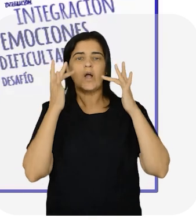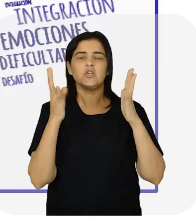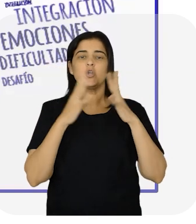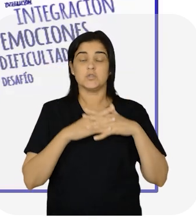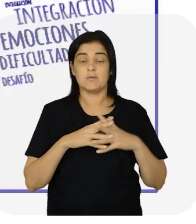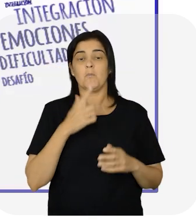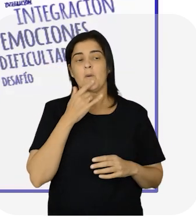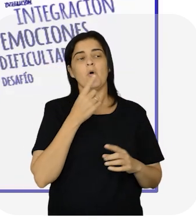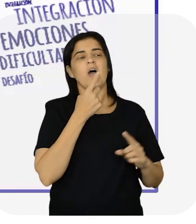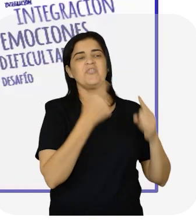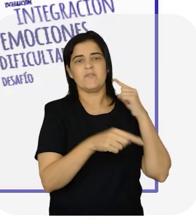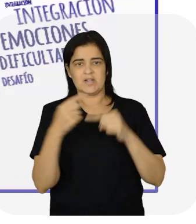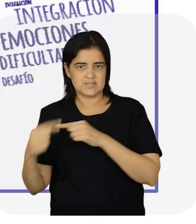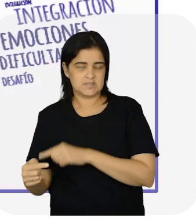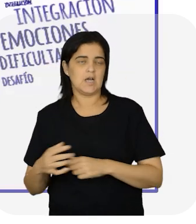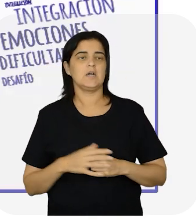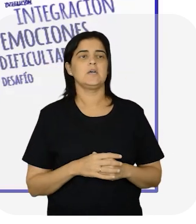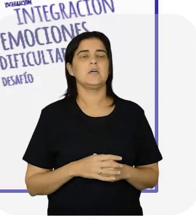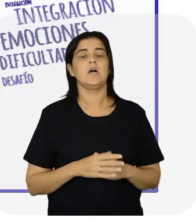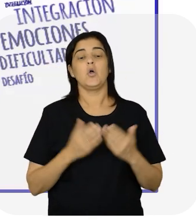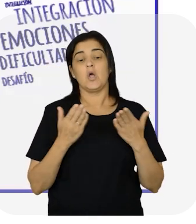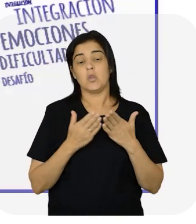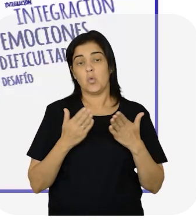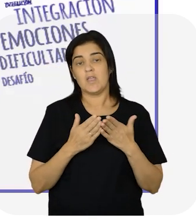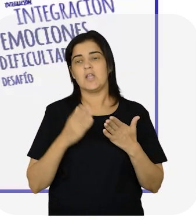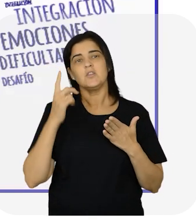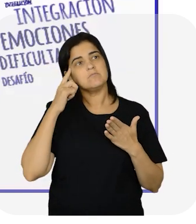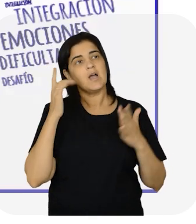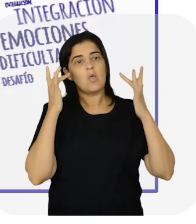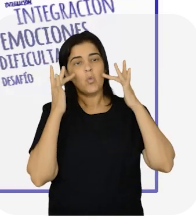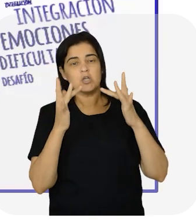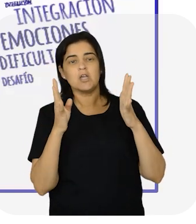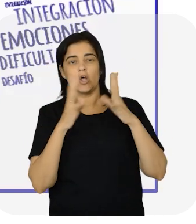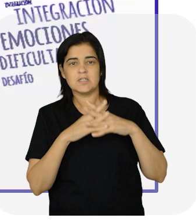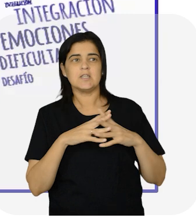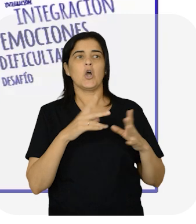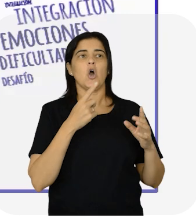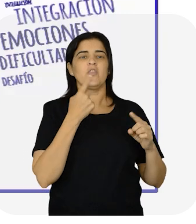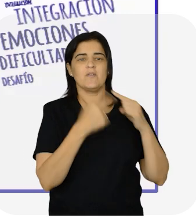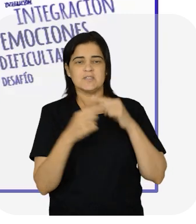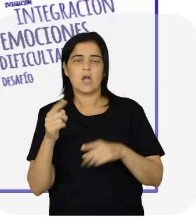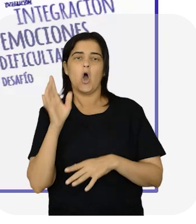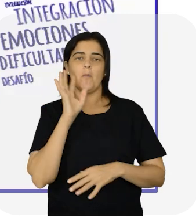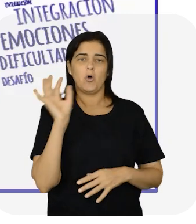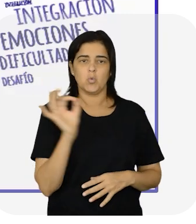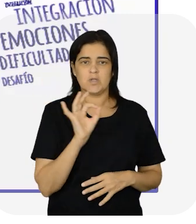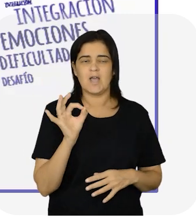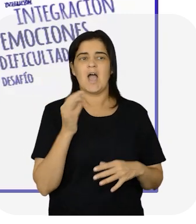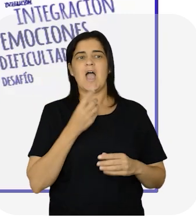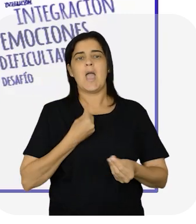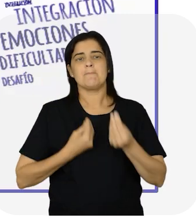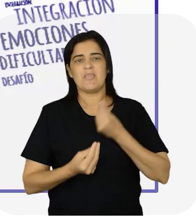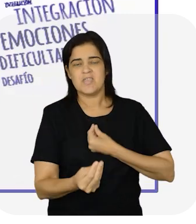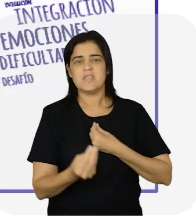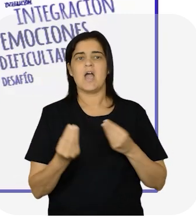aparece diversidad, y los estudiantes vinculan educación inclusiva con diversidad, con oportunidad, con empatía,